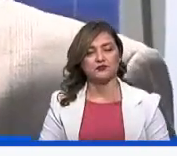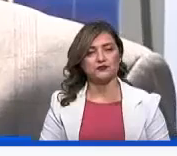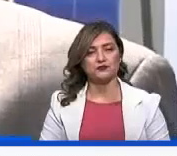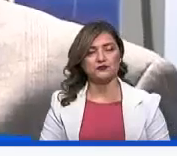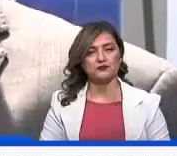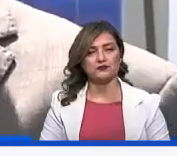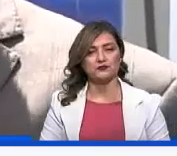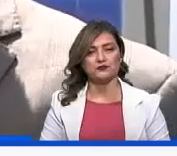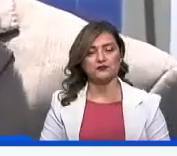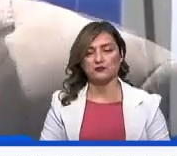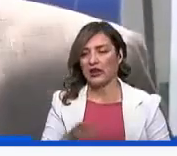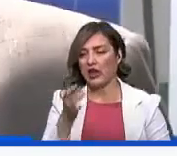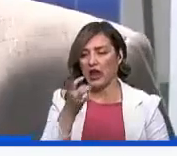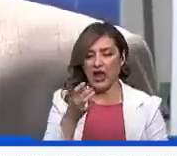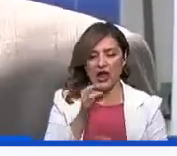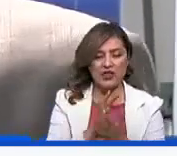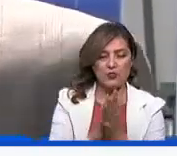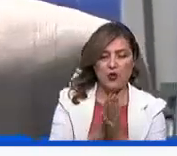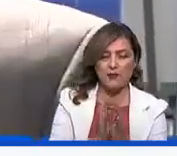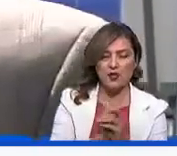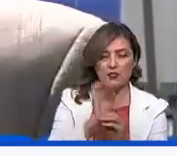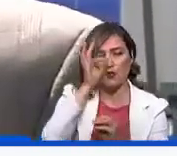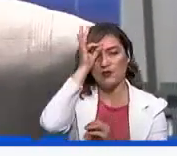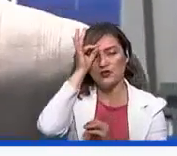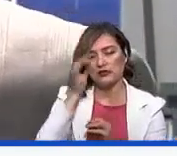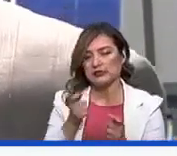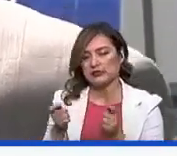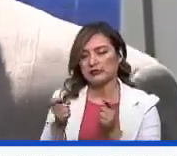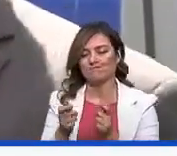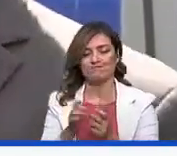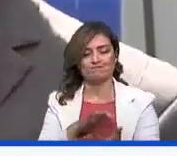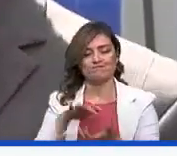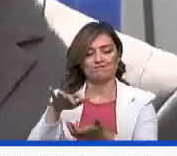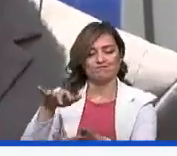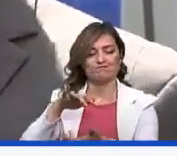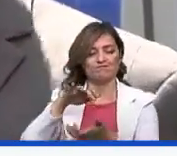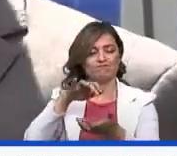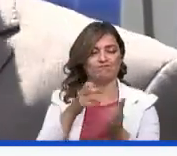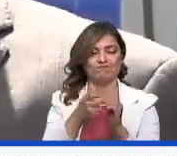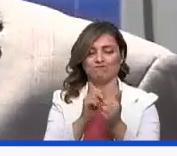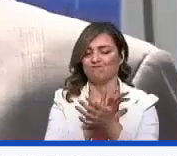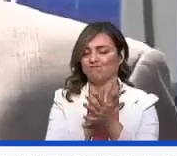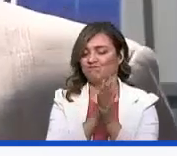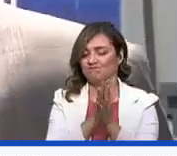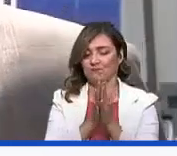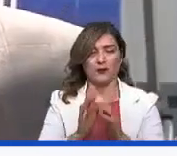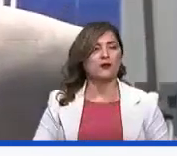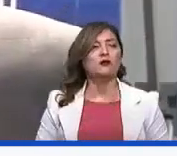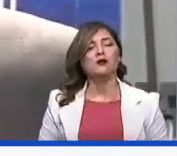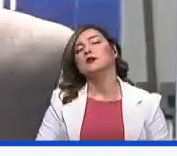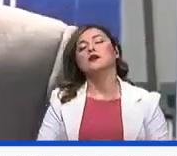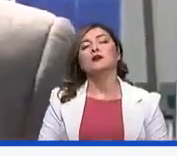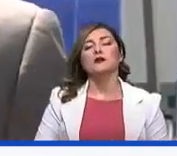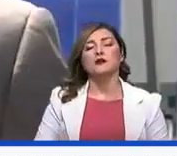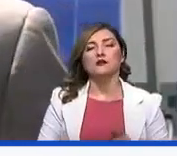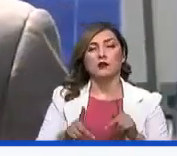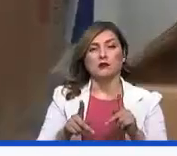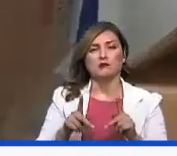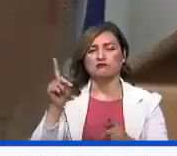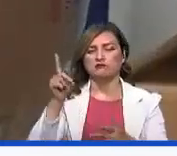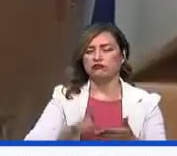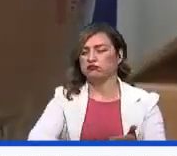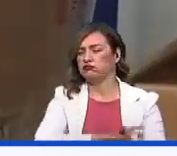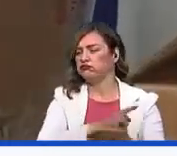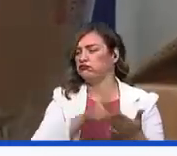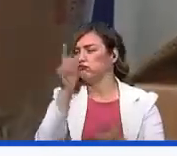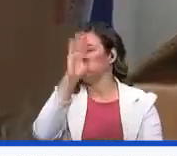este desabastecimiento. No vamos a tener problema de desabastecimiento. Esto no se puede permitir nunca más.